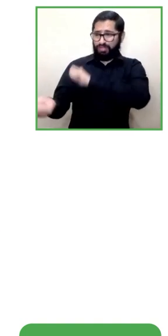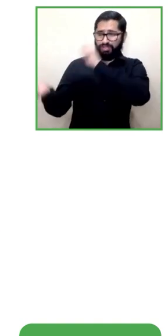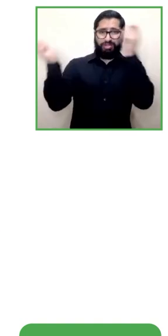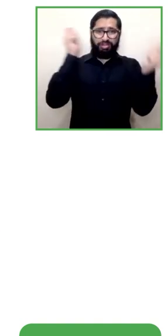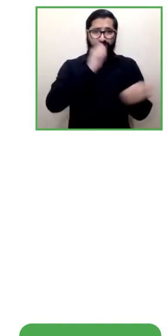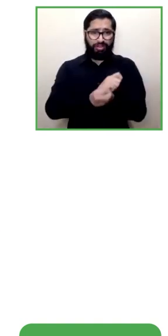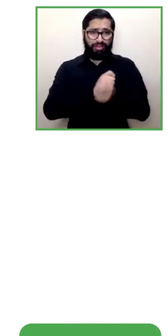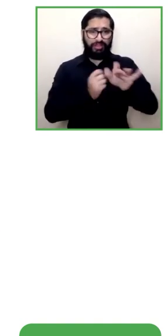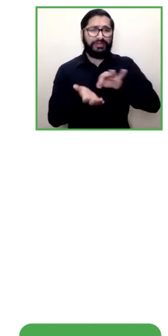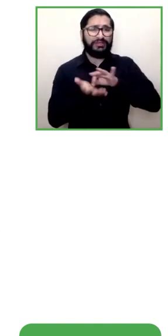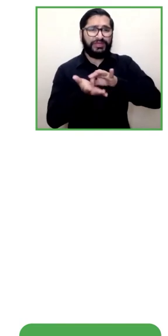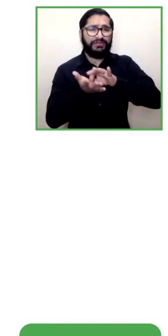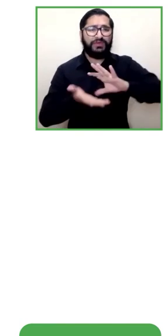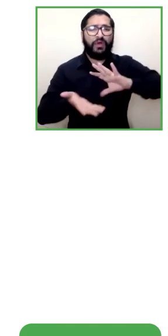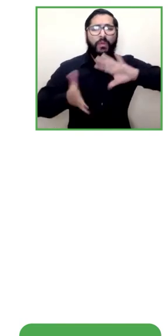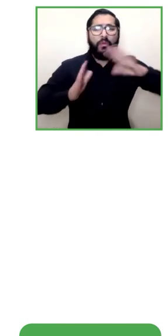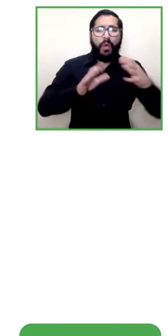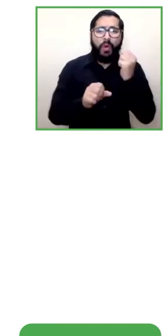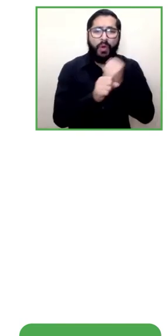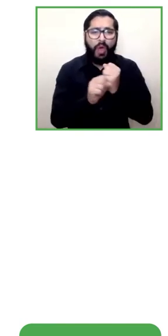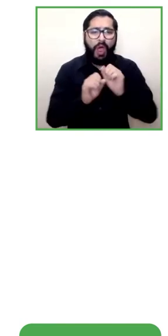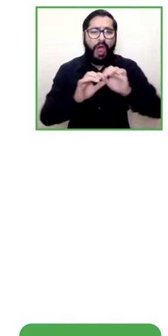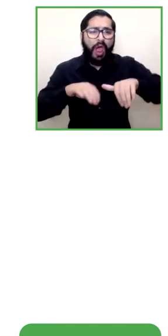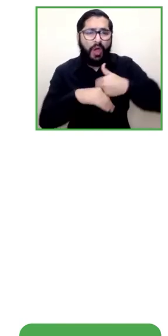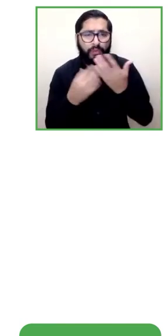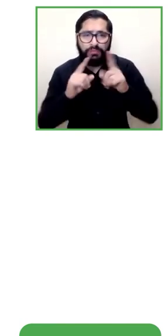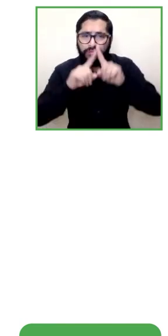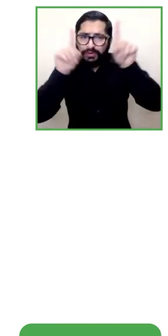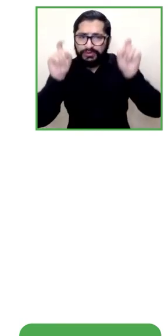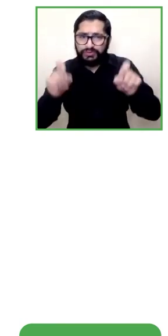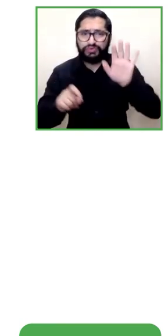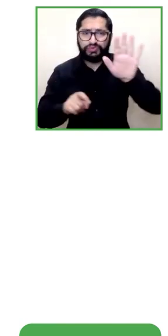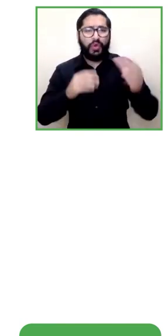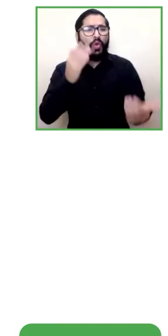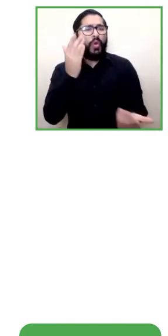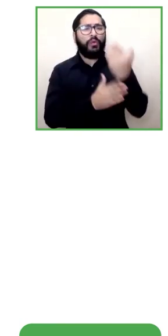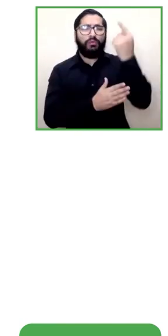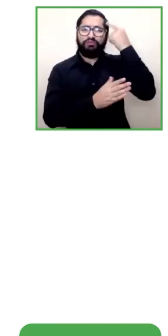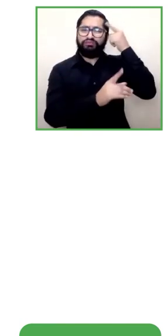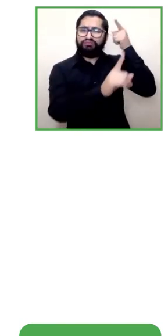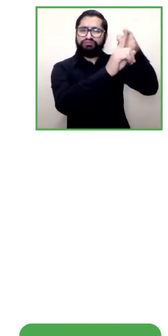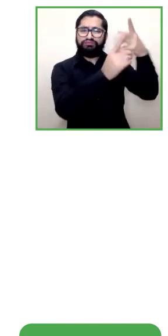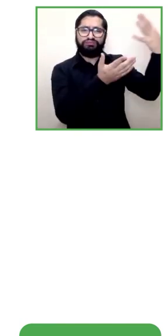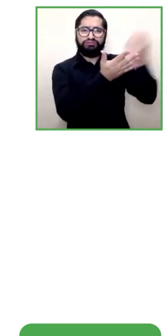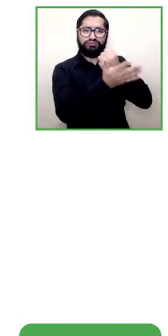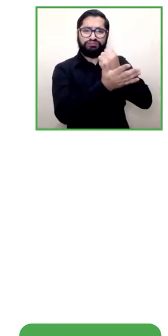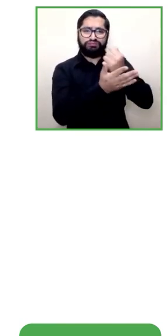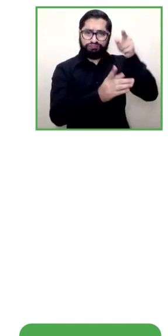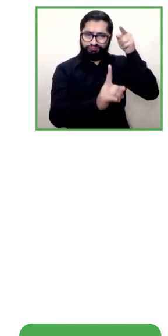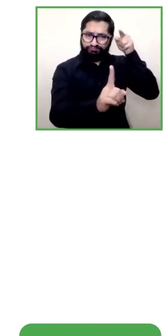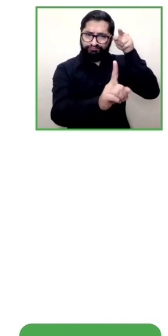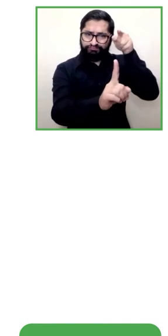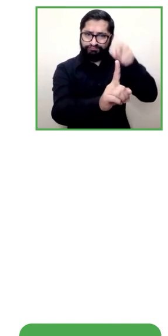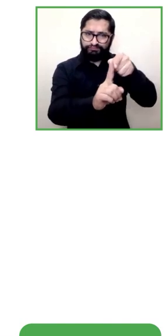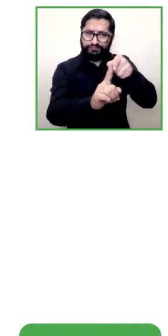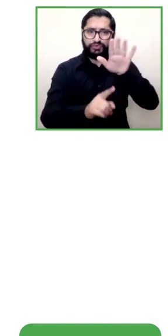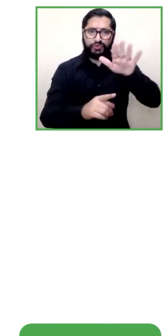cuáles son los nuevos desafíos hacia dónde están apuntando cómo esperan crecer y sigamos en el mismo orden Henry por favor